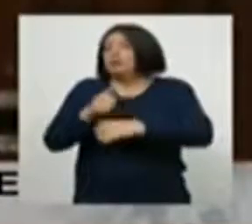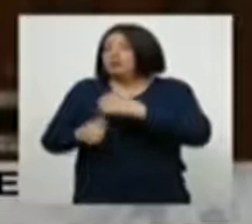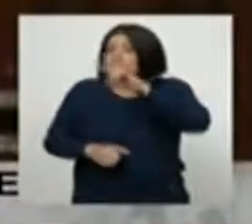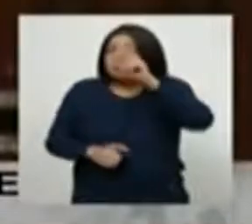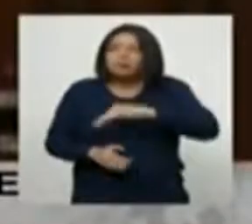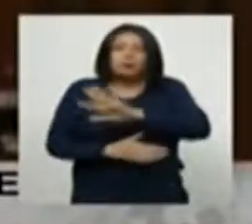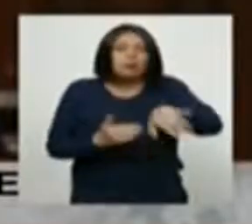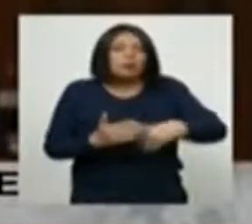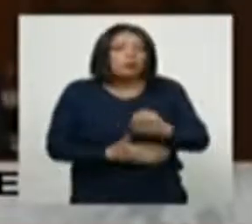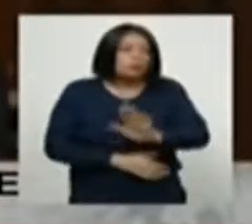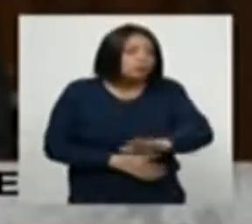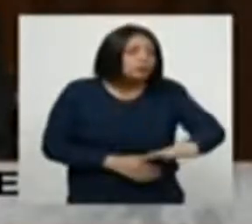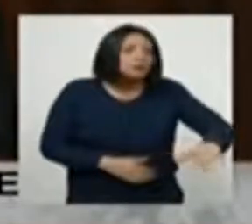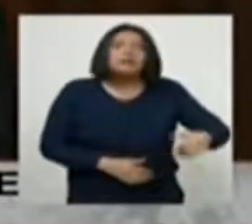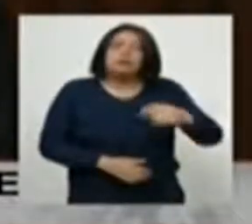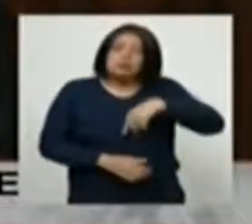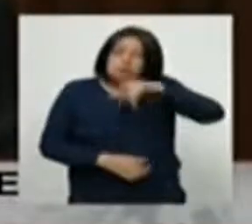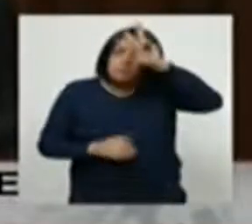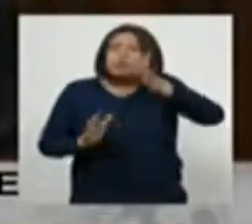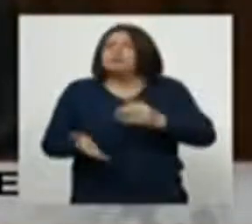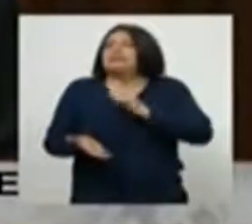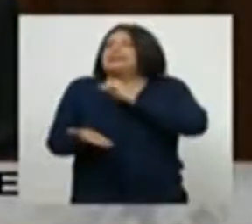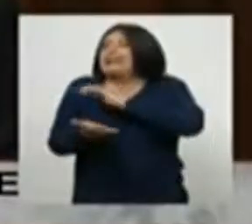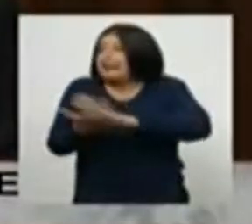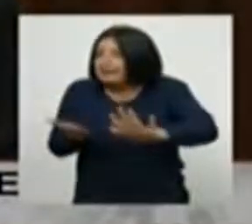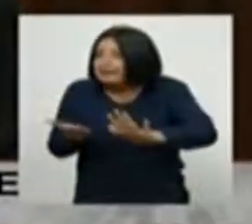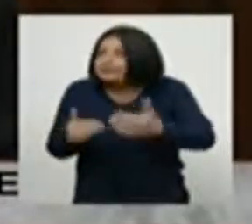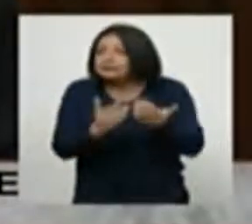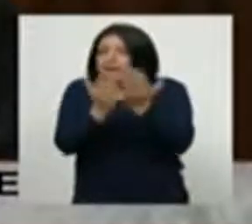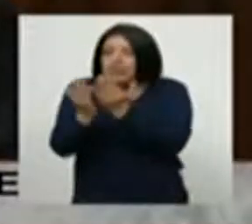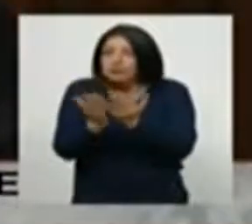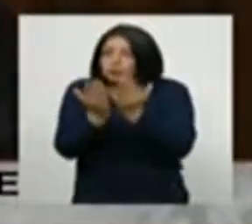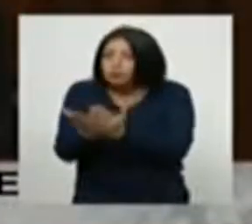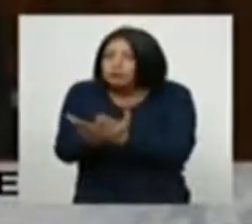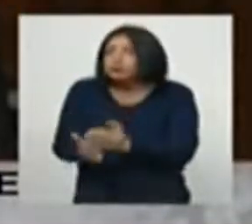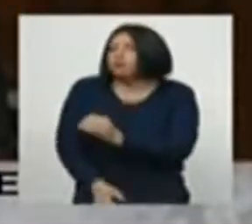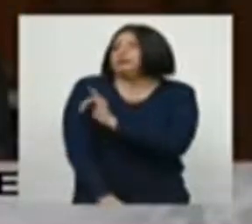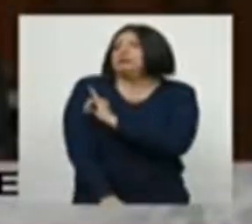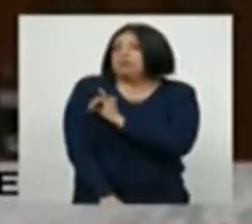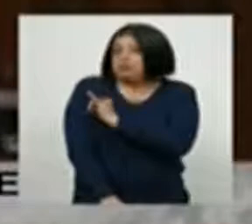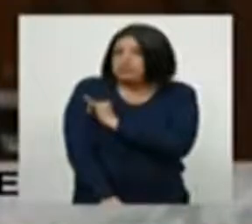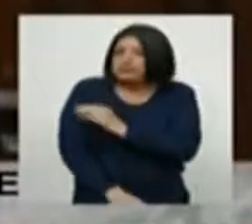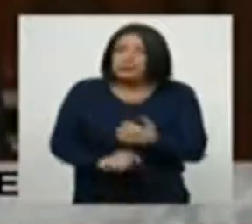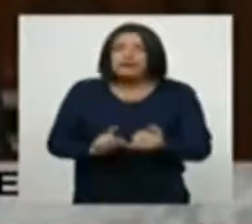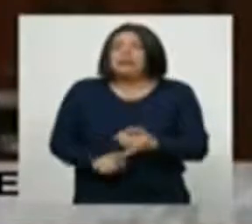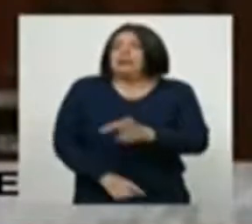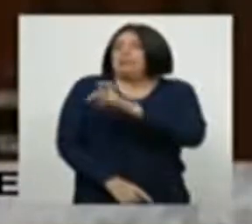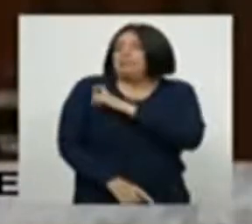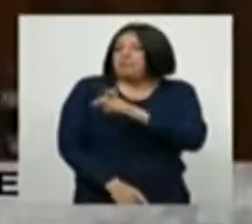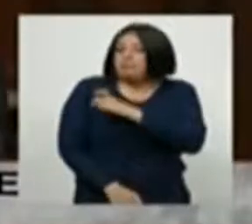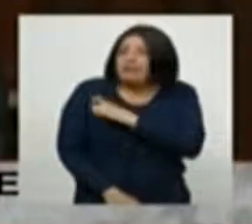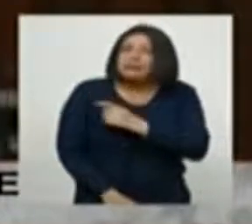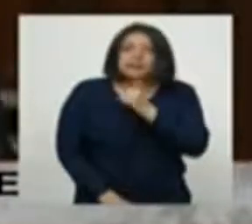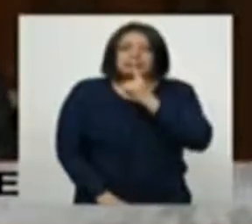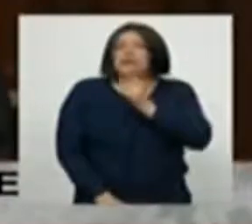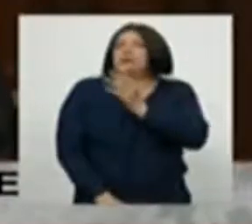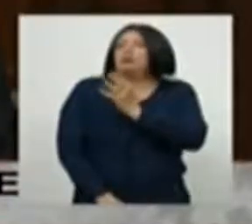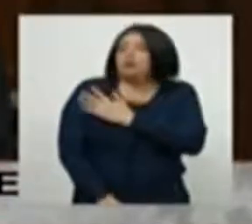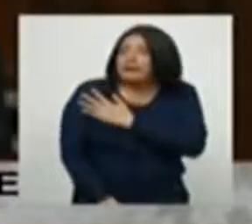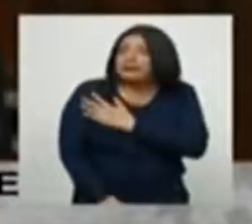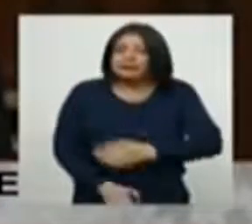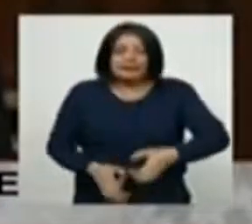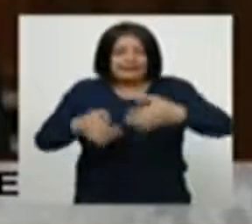peruanos tendrán acceso gratuito a educación inicial, primaria y secundaria